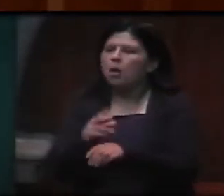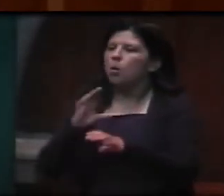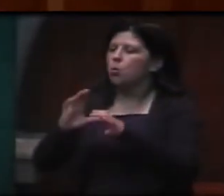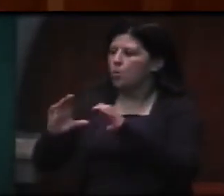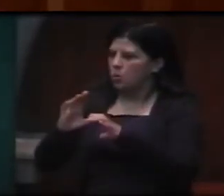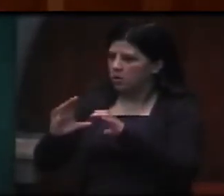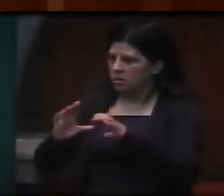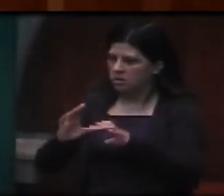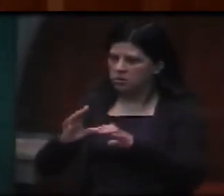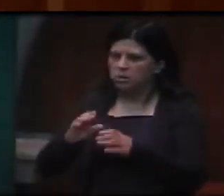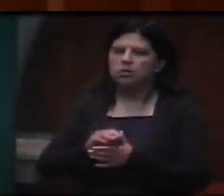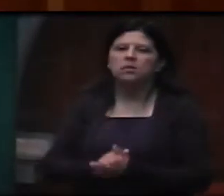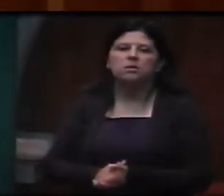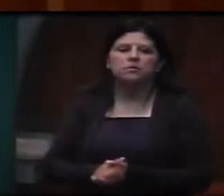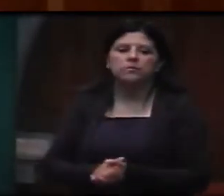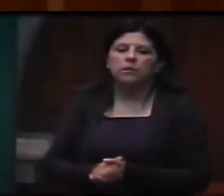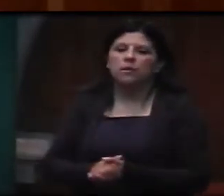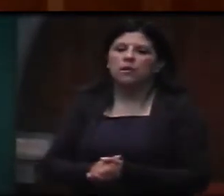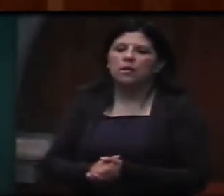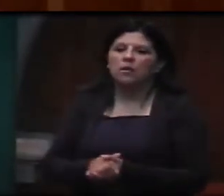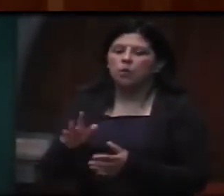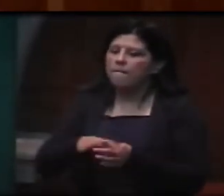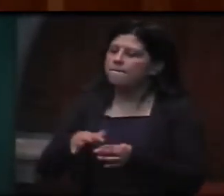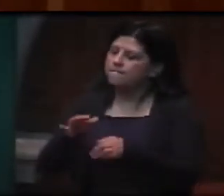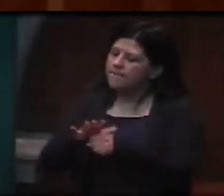actividades institucionales más relevantes,